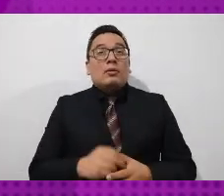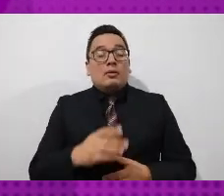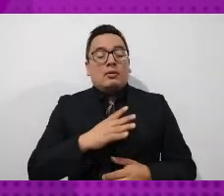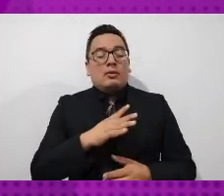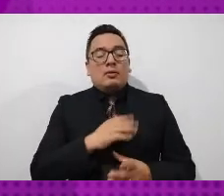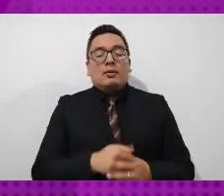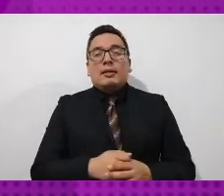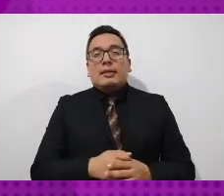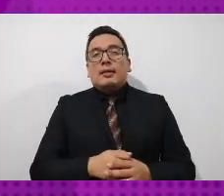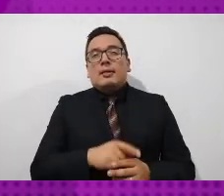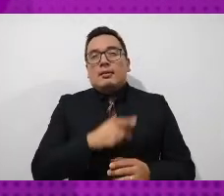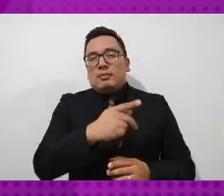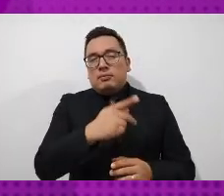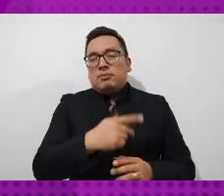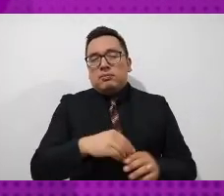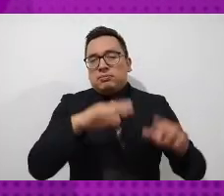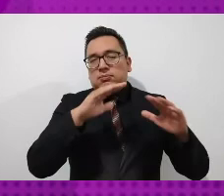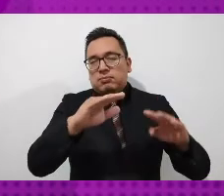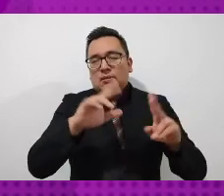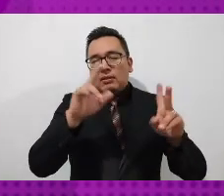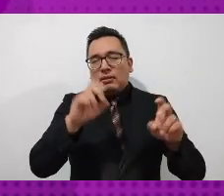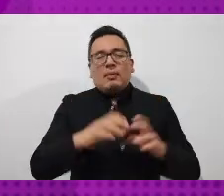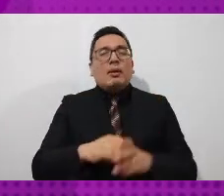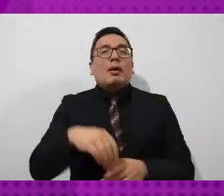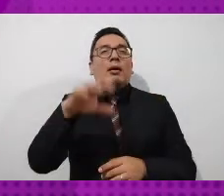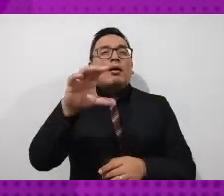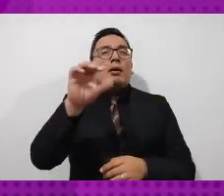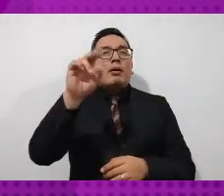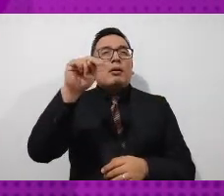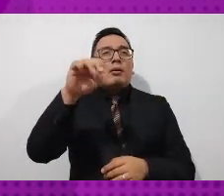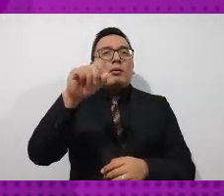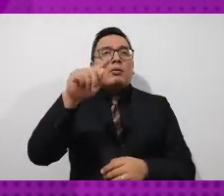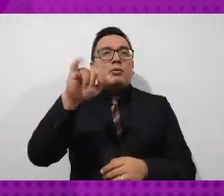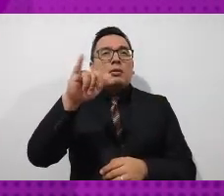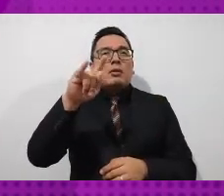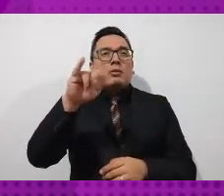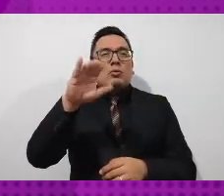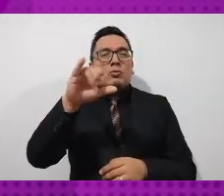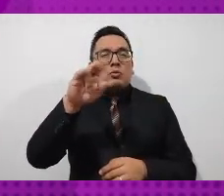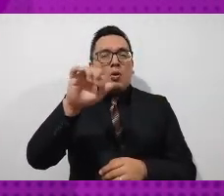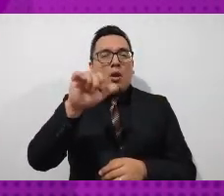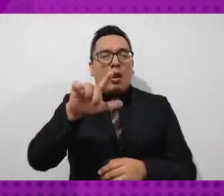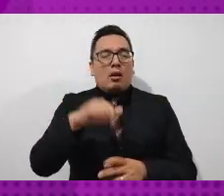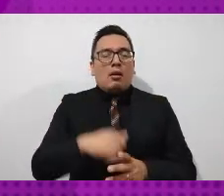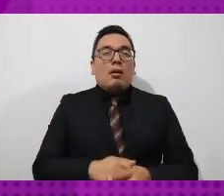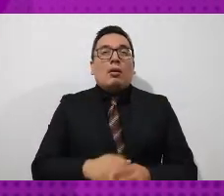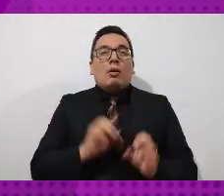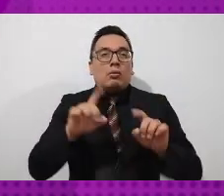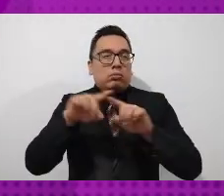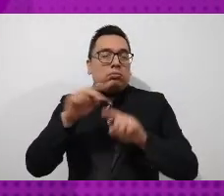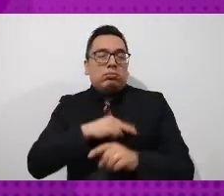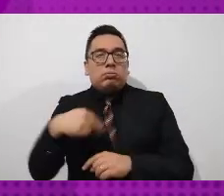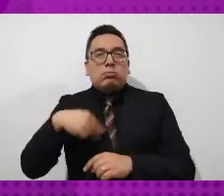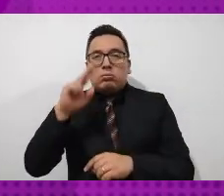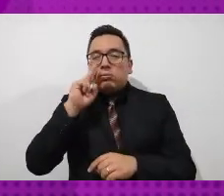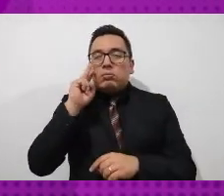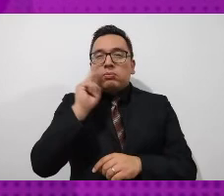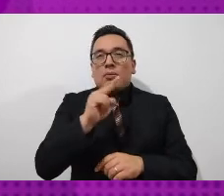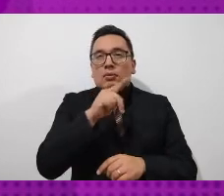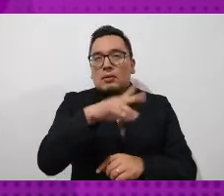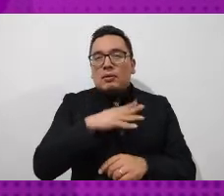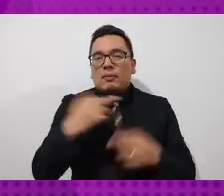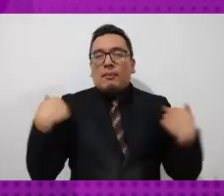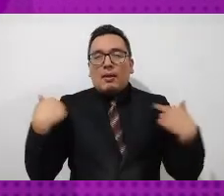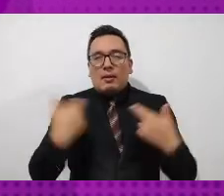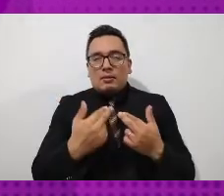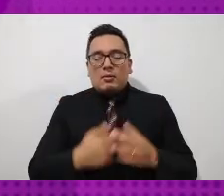en otras similares, en otras que llevan también la materia de derecho electoral, también de repente ya encontramos que